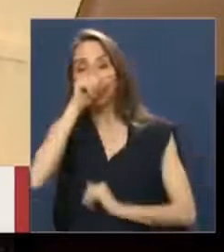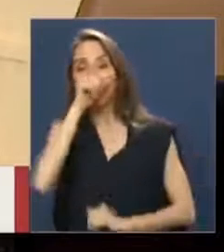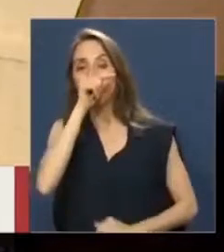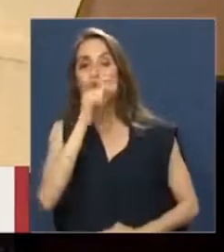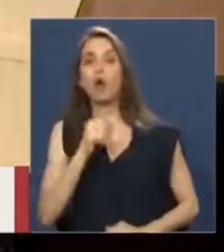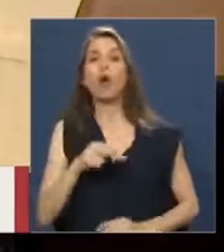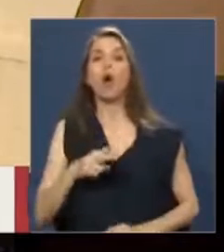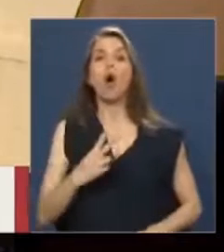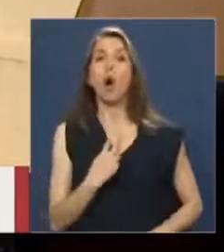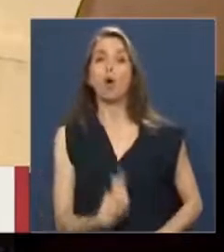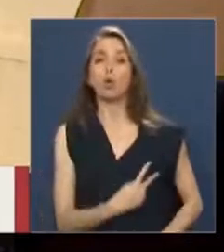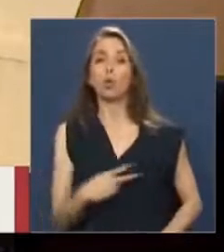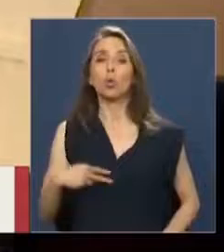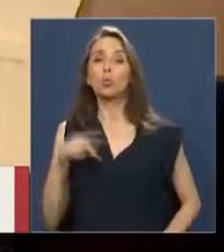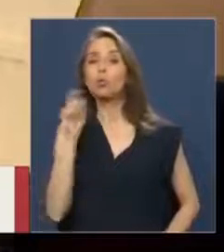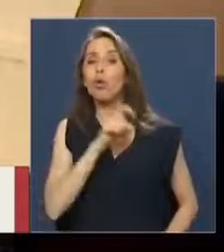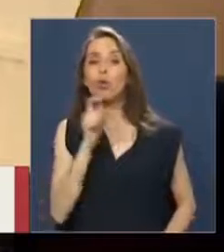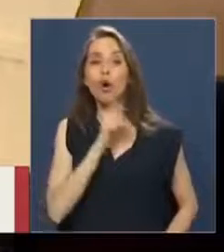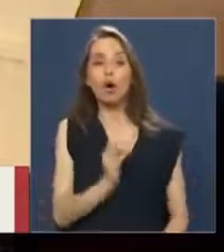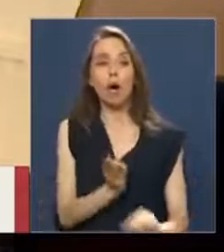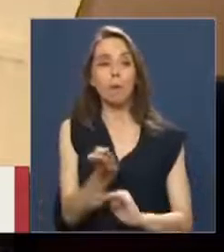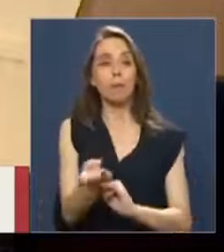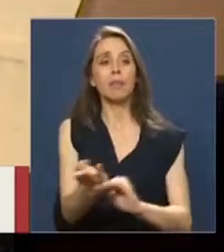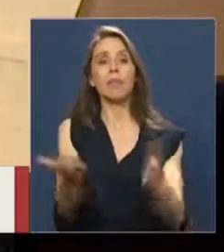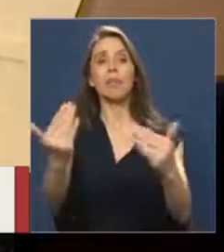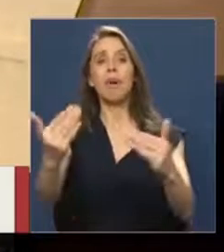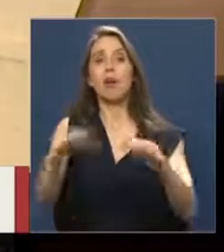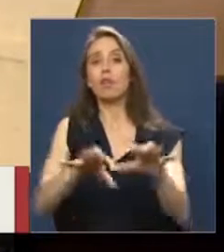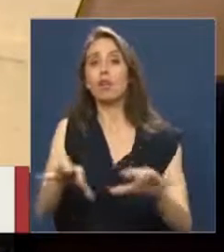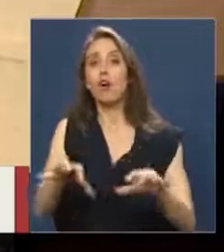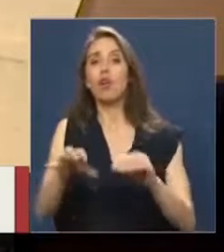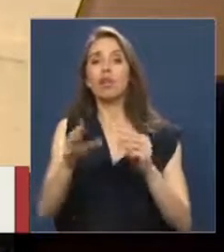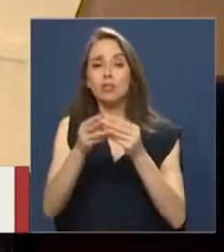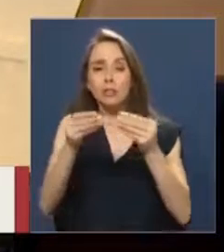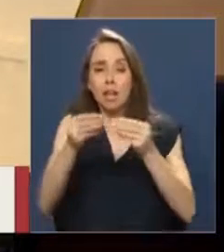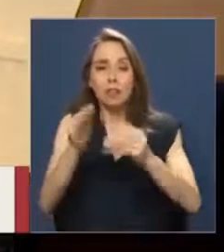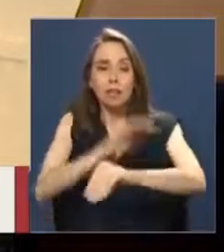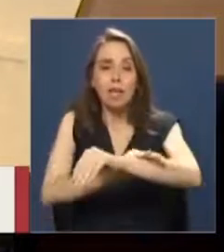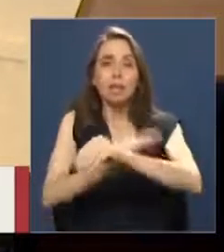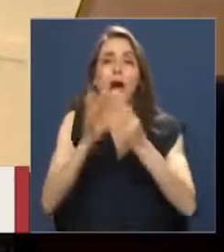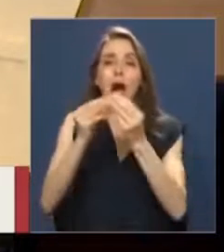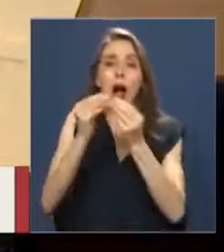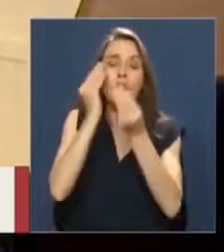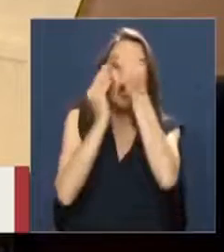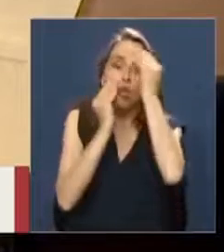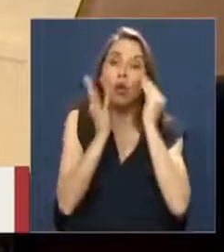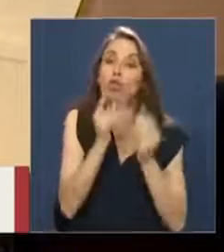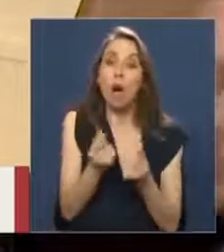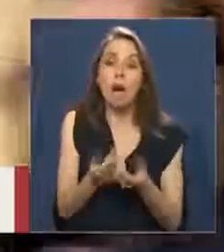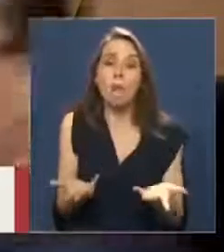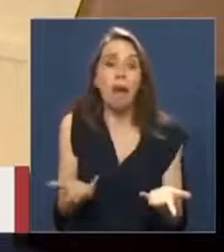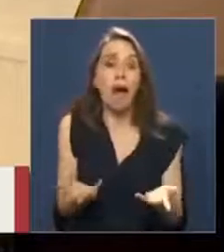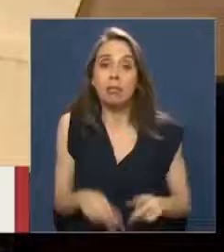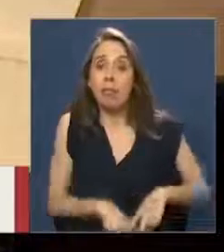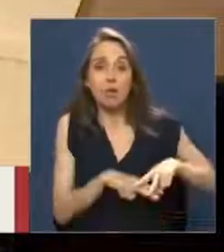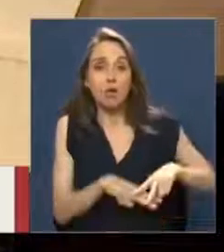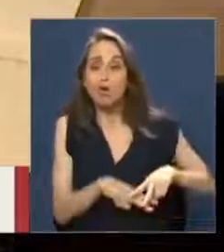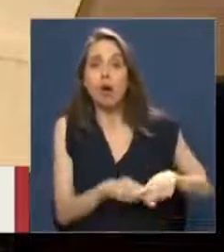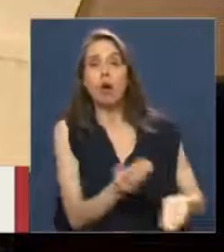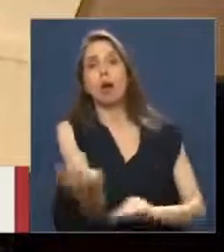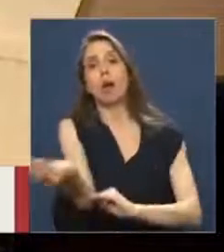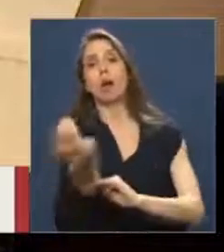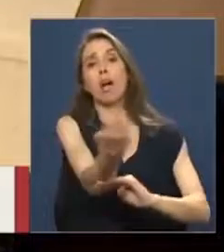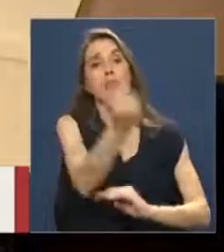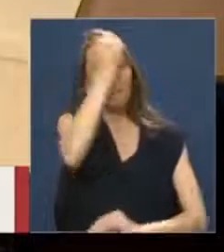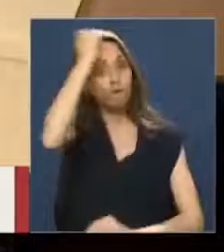este momento, está pidiendo insumos. No hay plata, está apostando a la caridad. Los bomberos